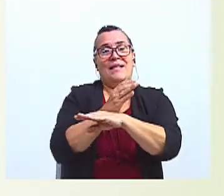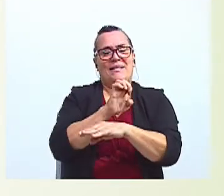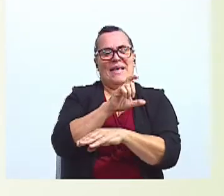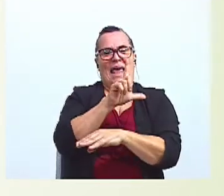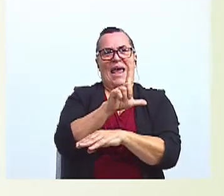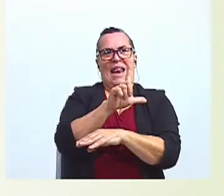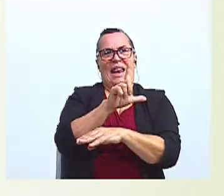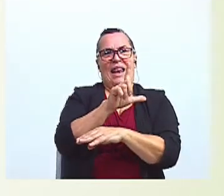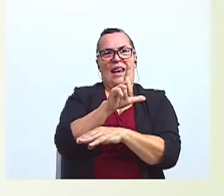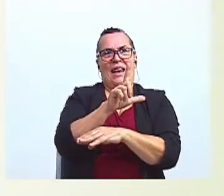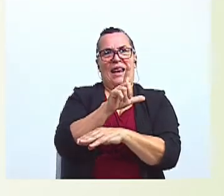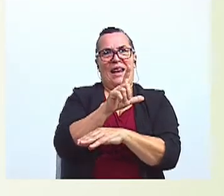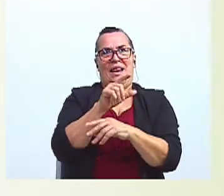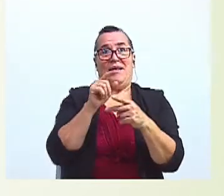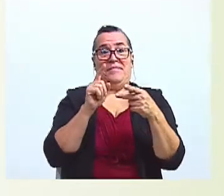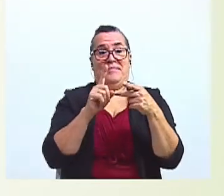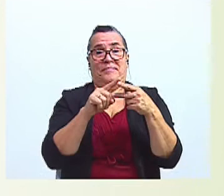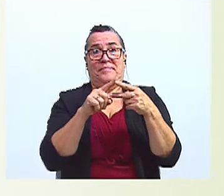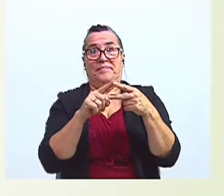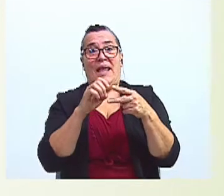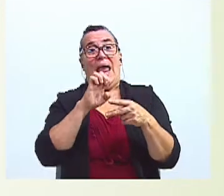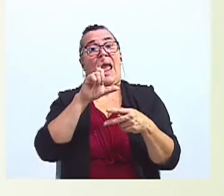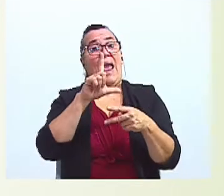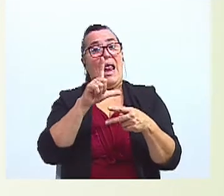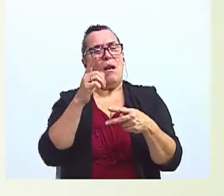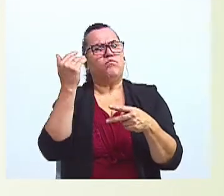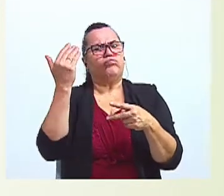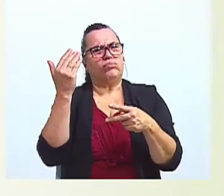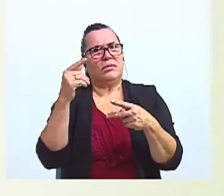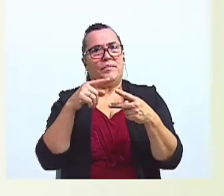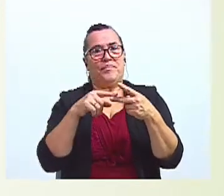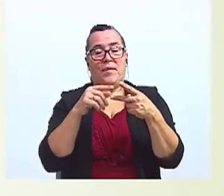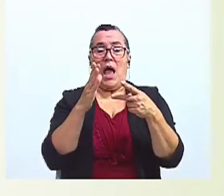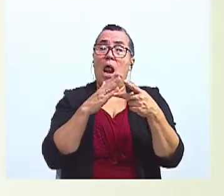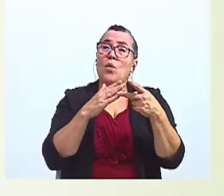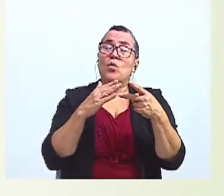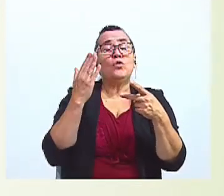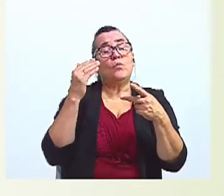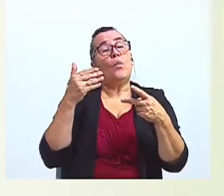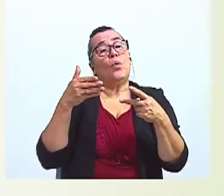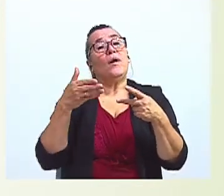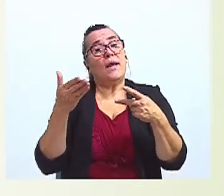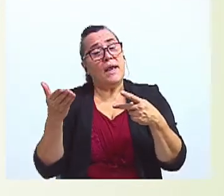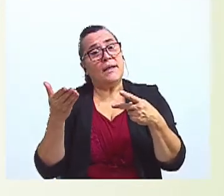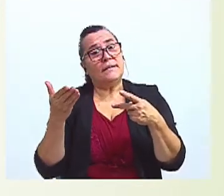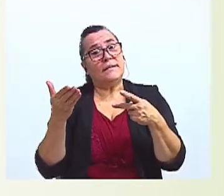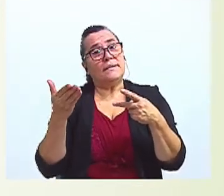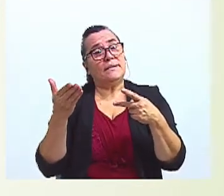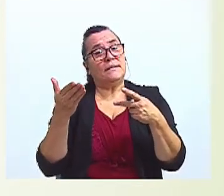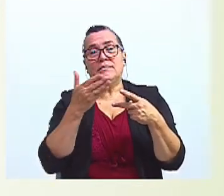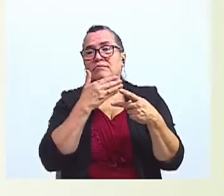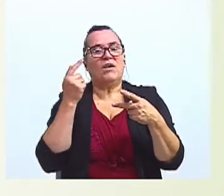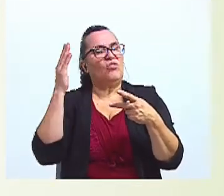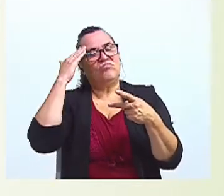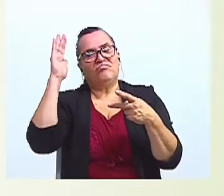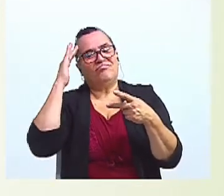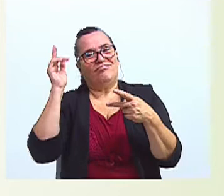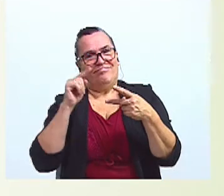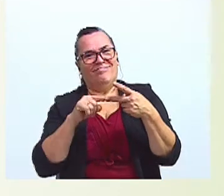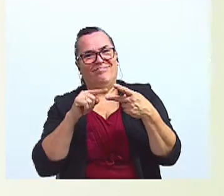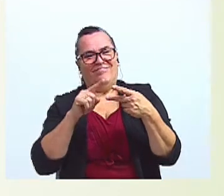En el segundo ejemplo, dice, algunos porqués es mejor no